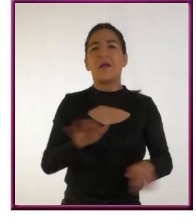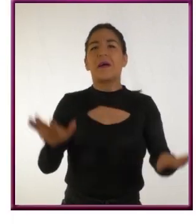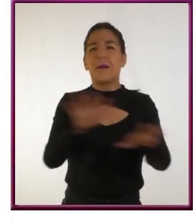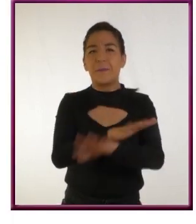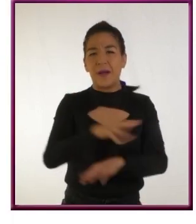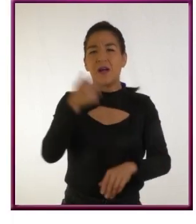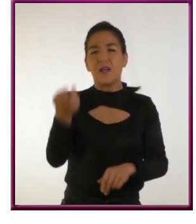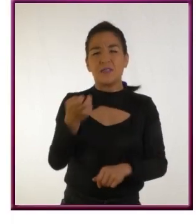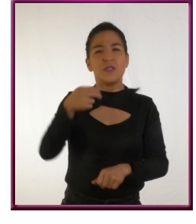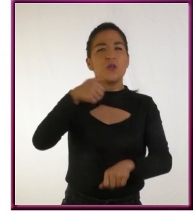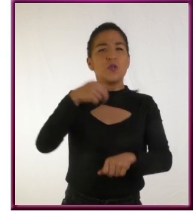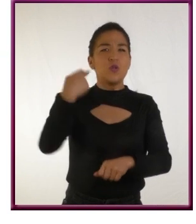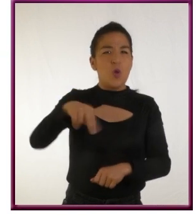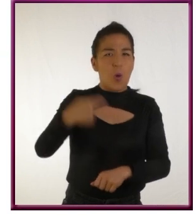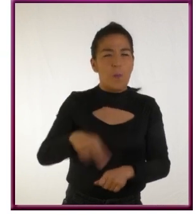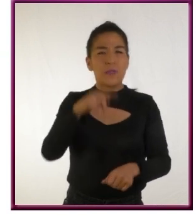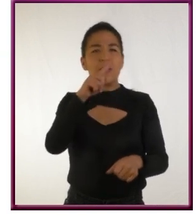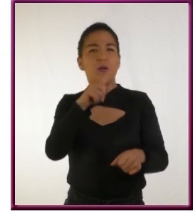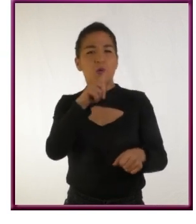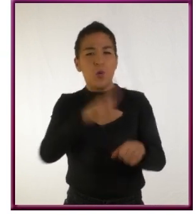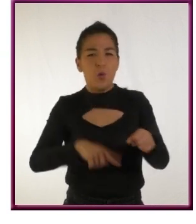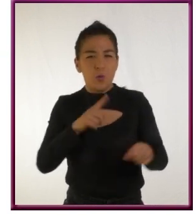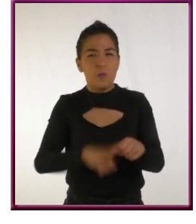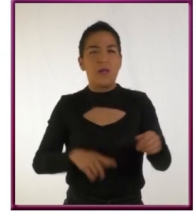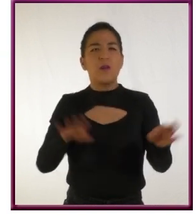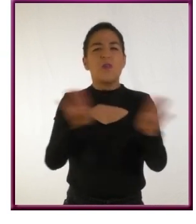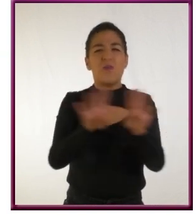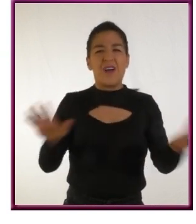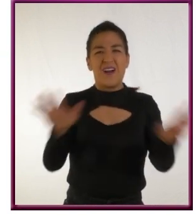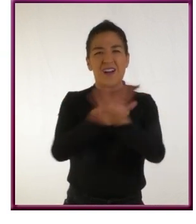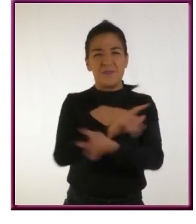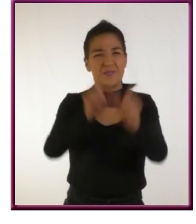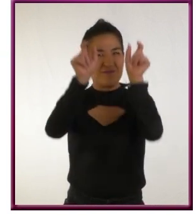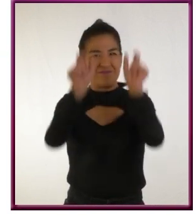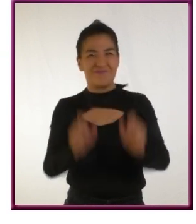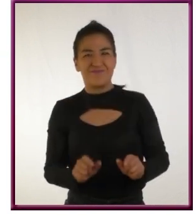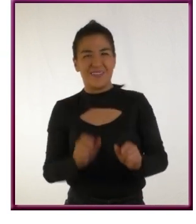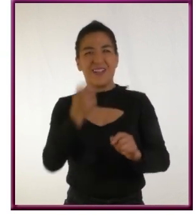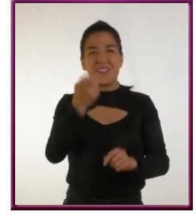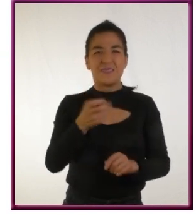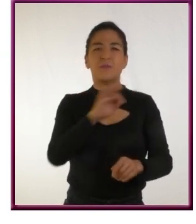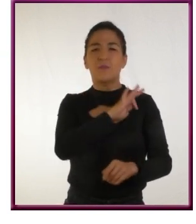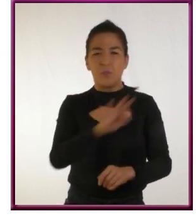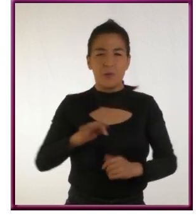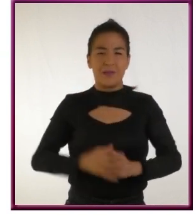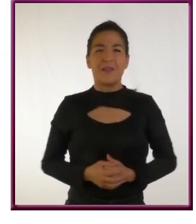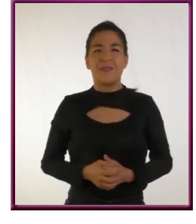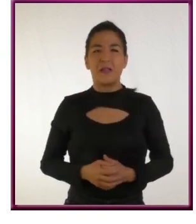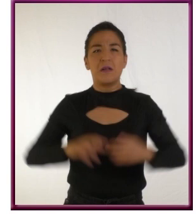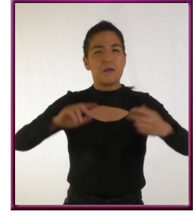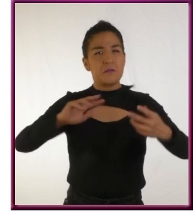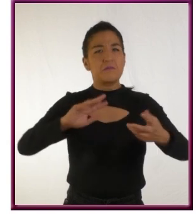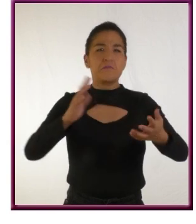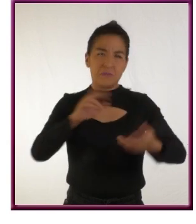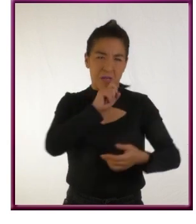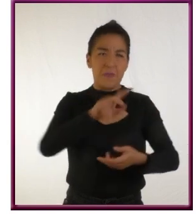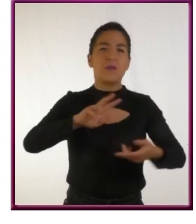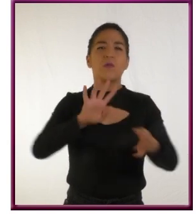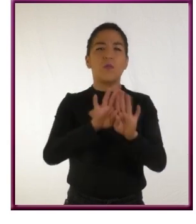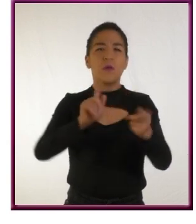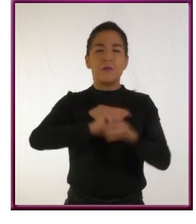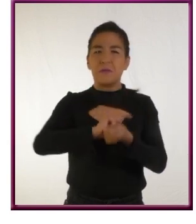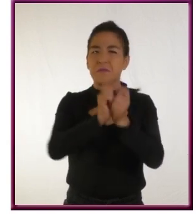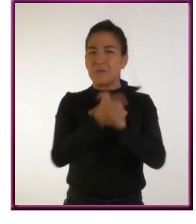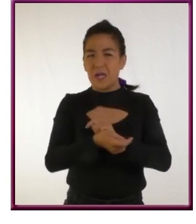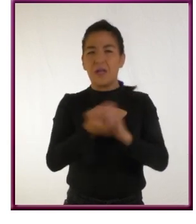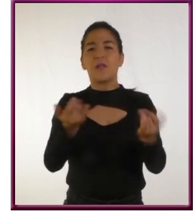los nombres de los colores, uno puede intercambiar columnas, ¿no? Y